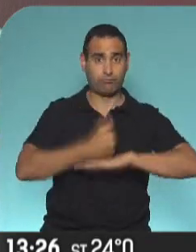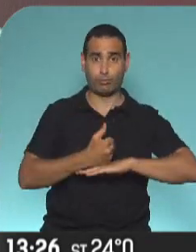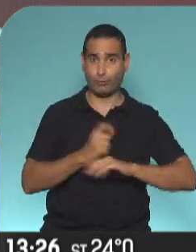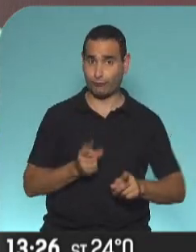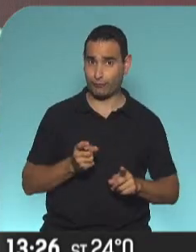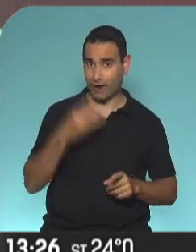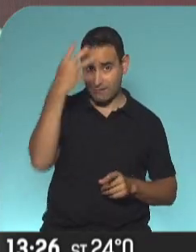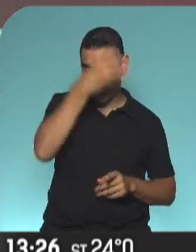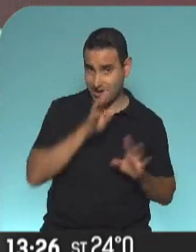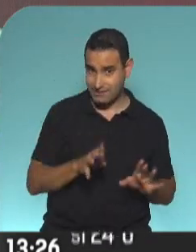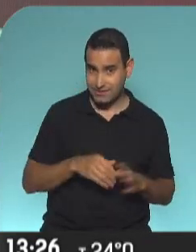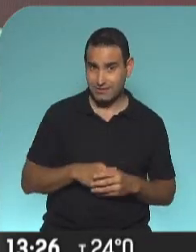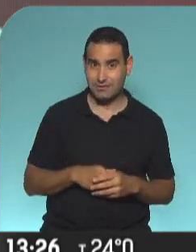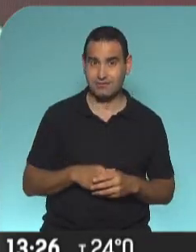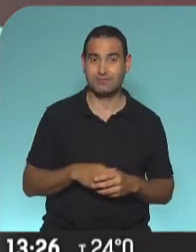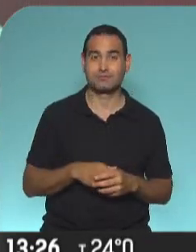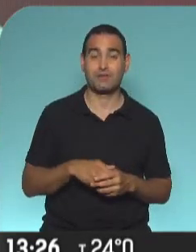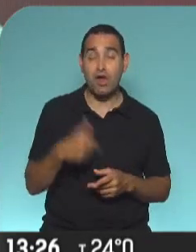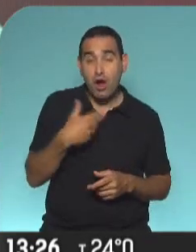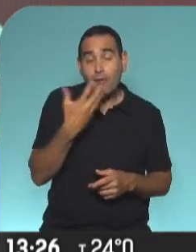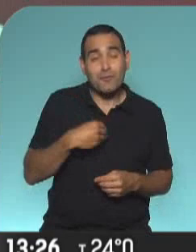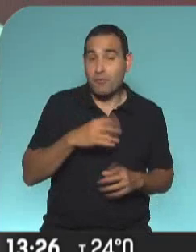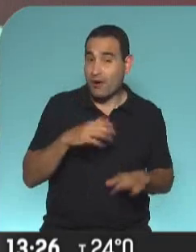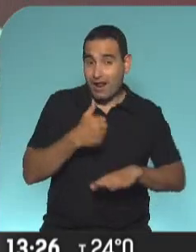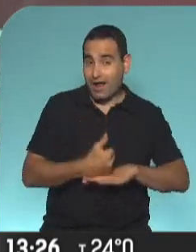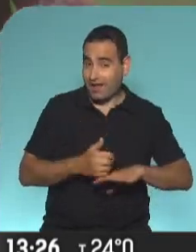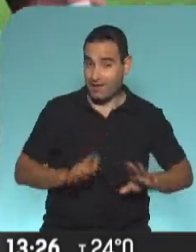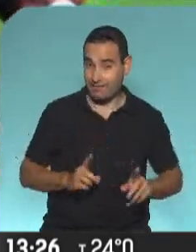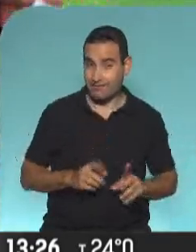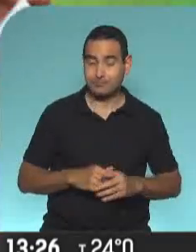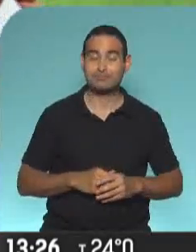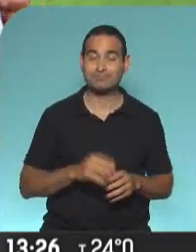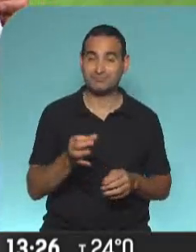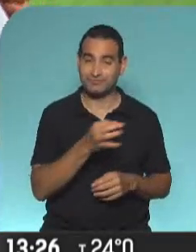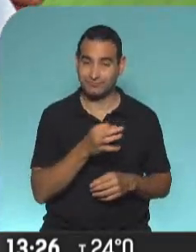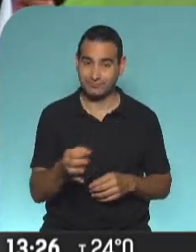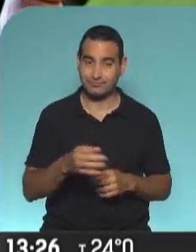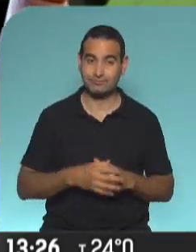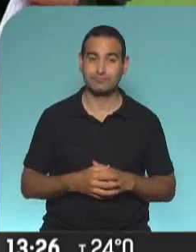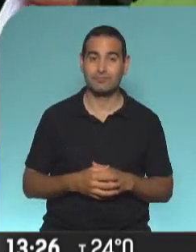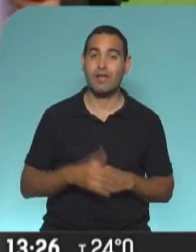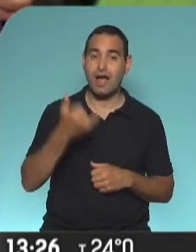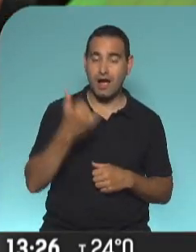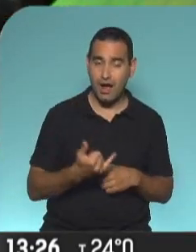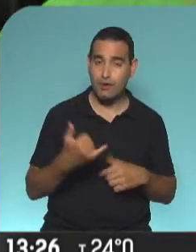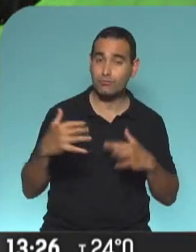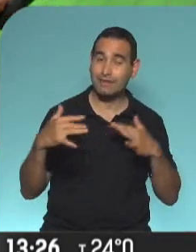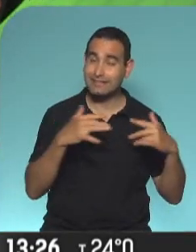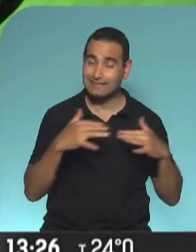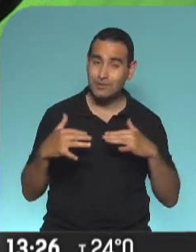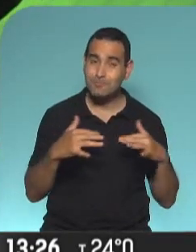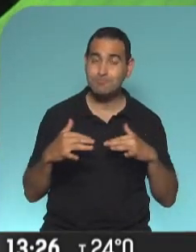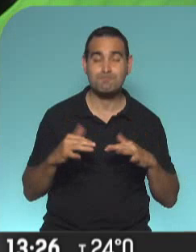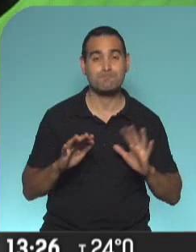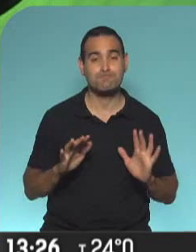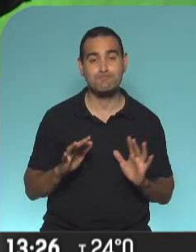deportivo a su arquero? Hincha de River, esa manera. Yo lo adoro, pero no sale. Bueno, lo que te digo es eso. Hay un partido que en la previa, sobre